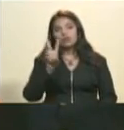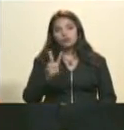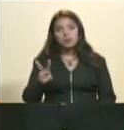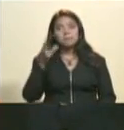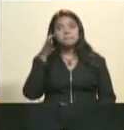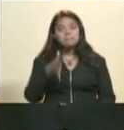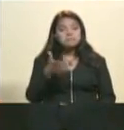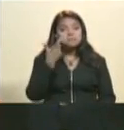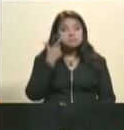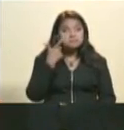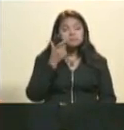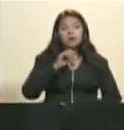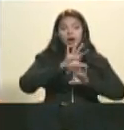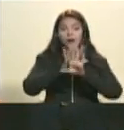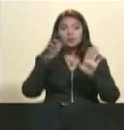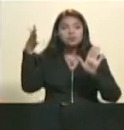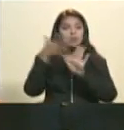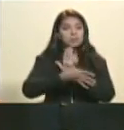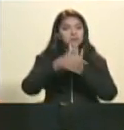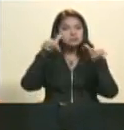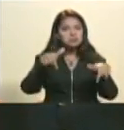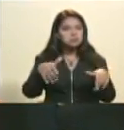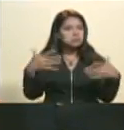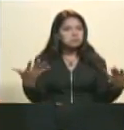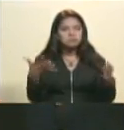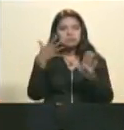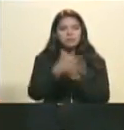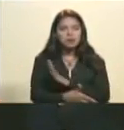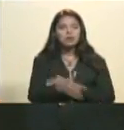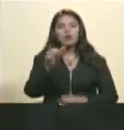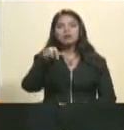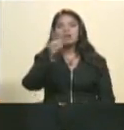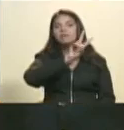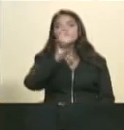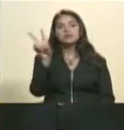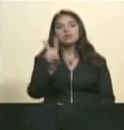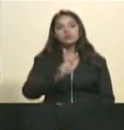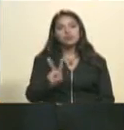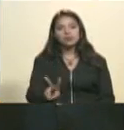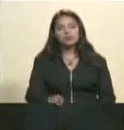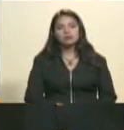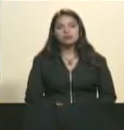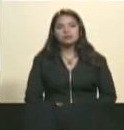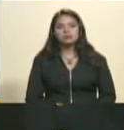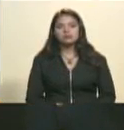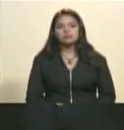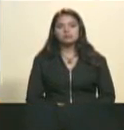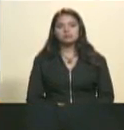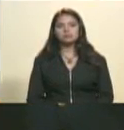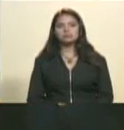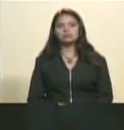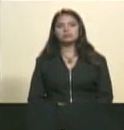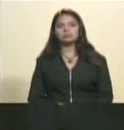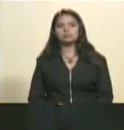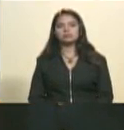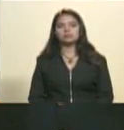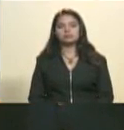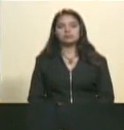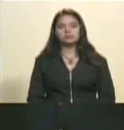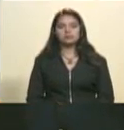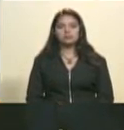que observe bien lo que está ocurriendo en Venezuela en estos últimos